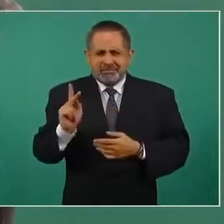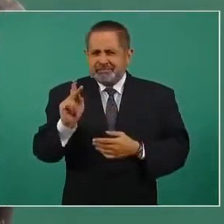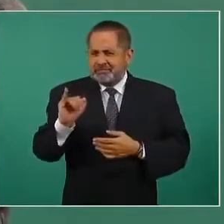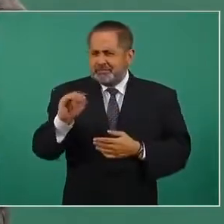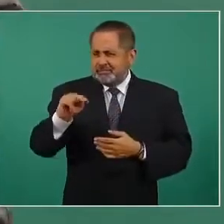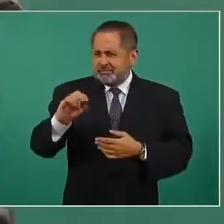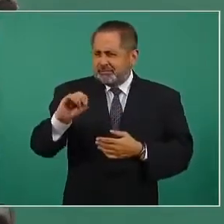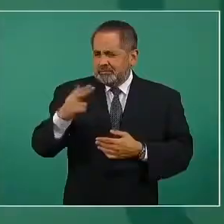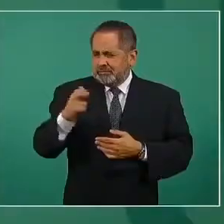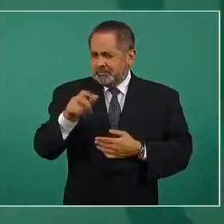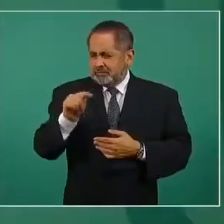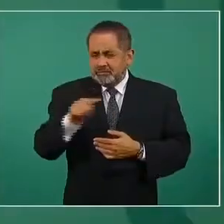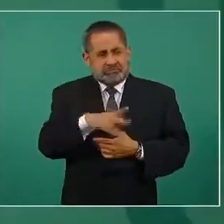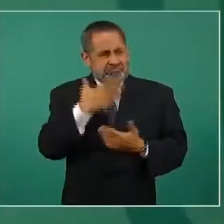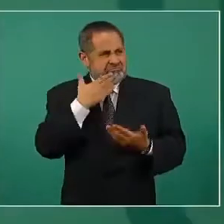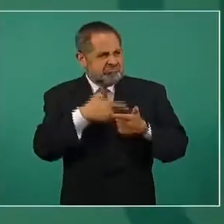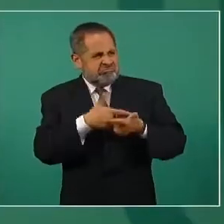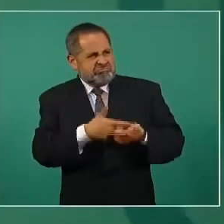y lo mantuvo